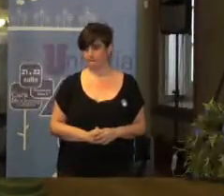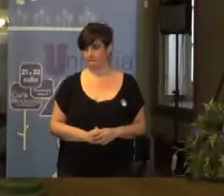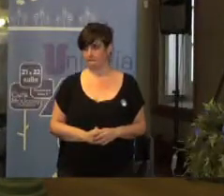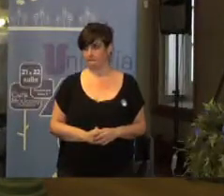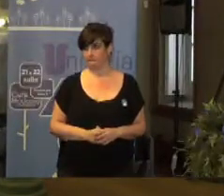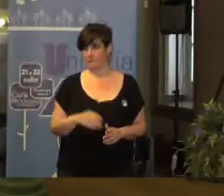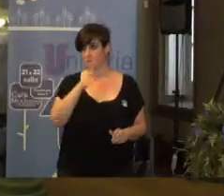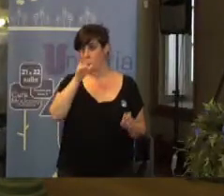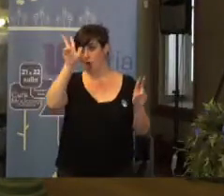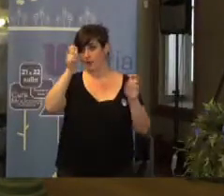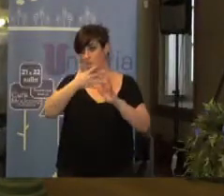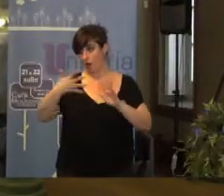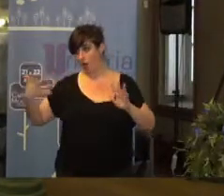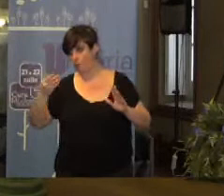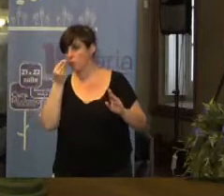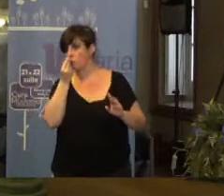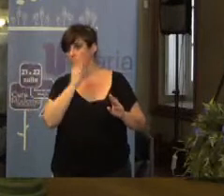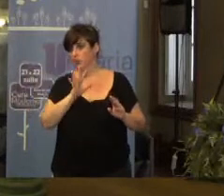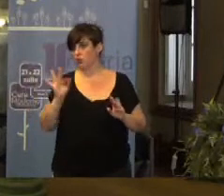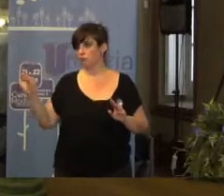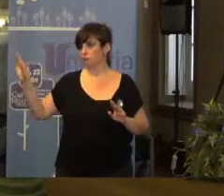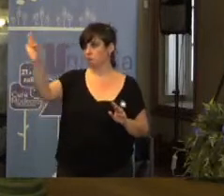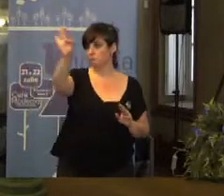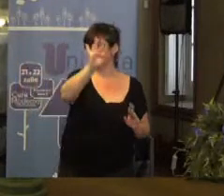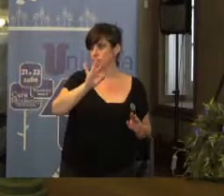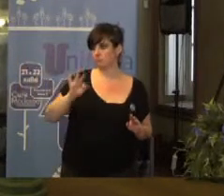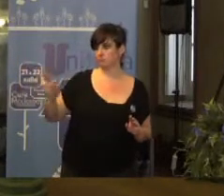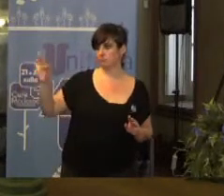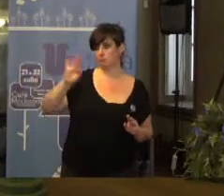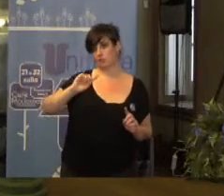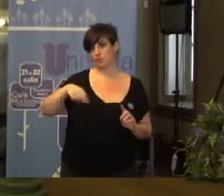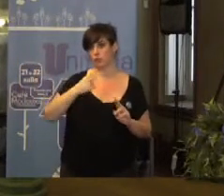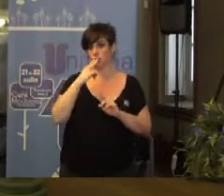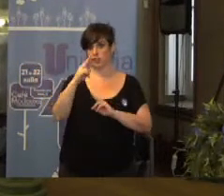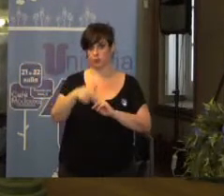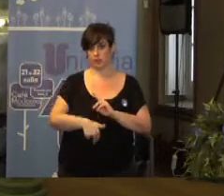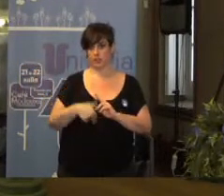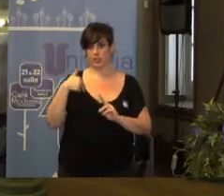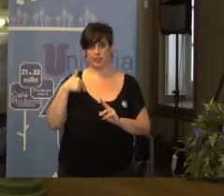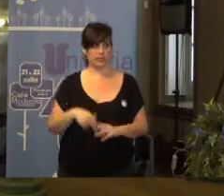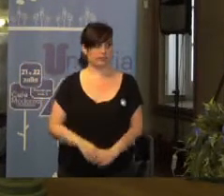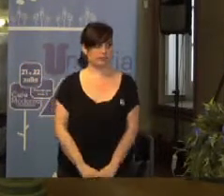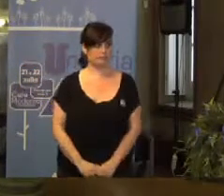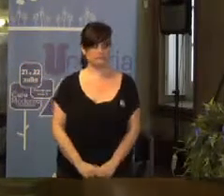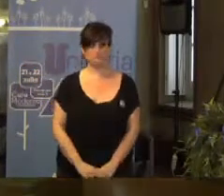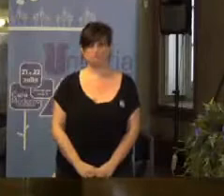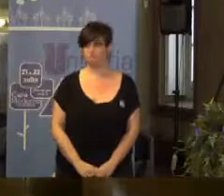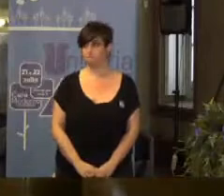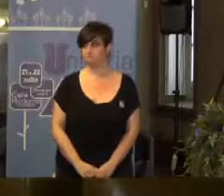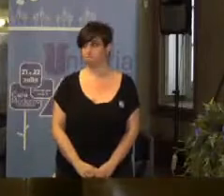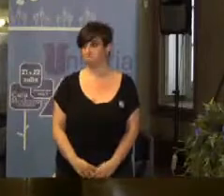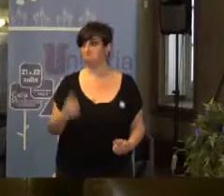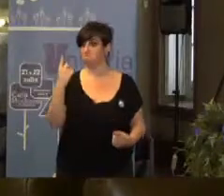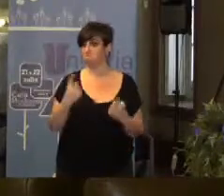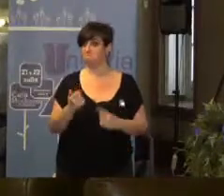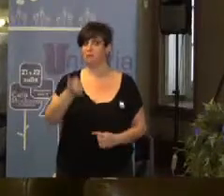É tan amplo, mellor unha rolda así de intervencións e logo... A ver cantas. Alguén máis por